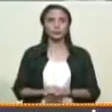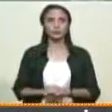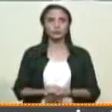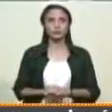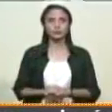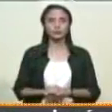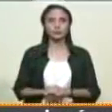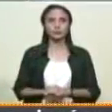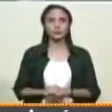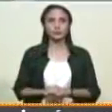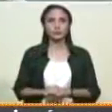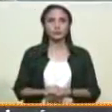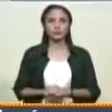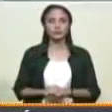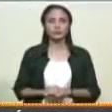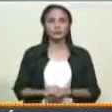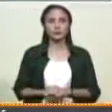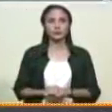¿Para qué?